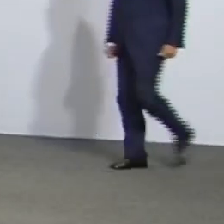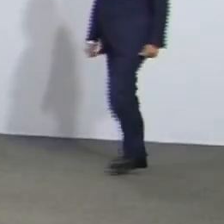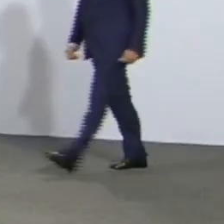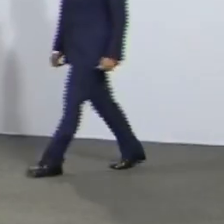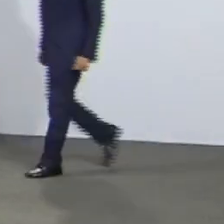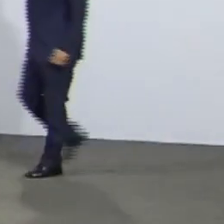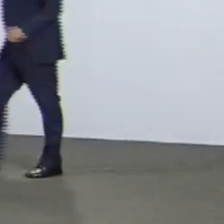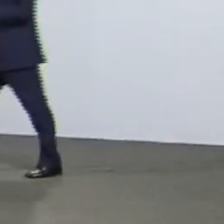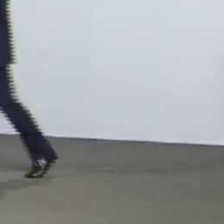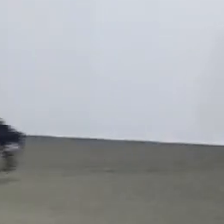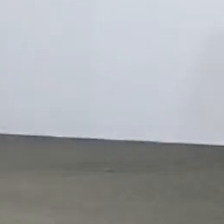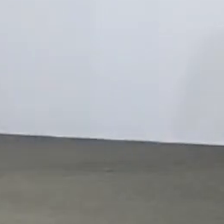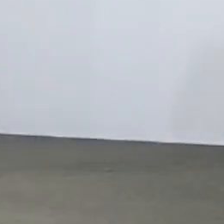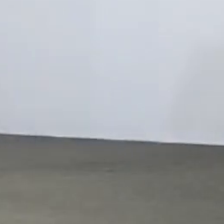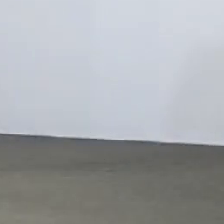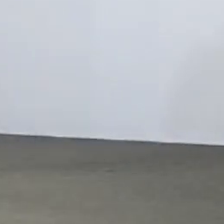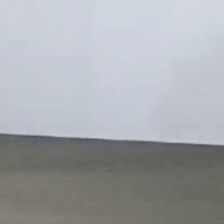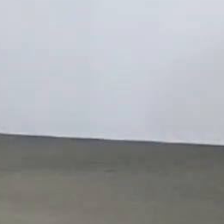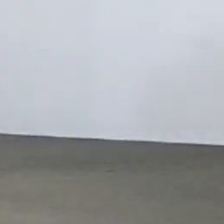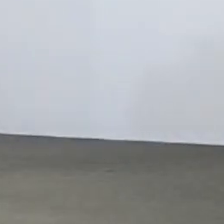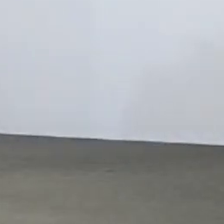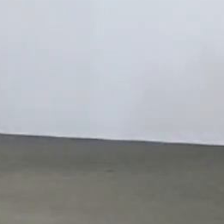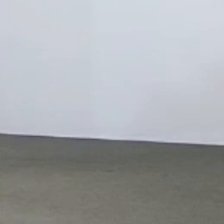Buenos días.